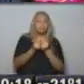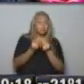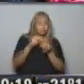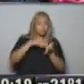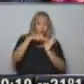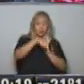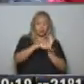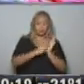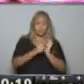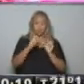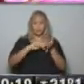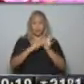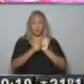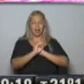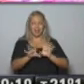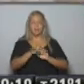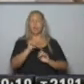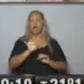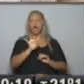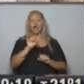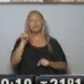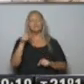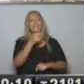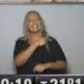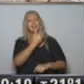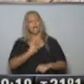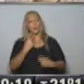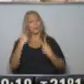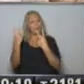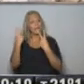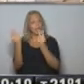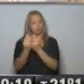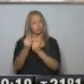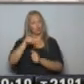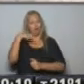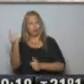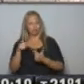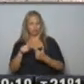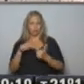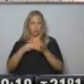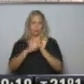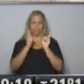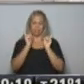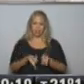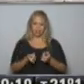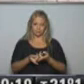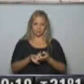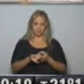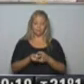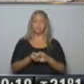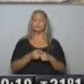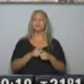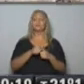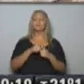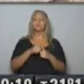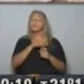problema grave, o que el jefe de gobierno también viaja mucho, lo cual es otro problema grave. Más allá de los viajes